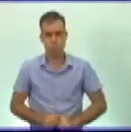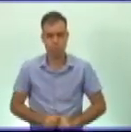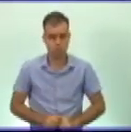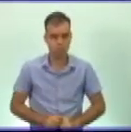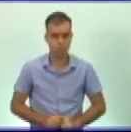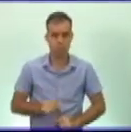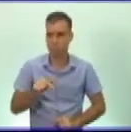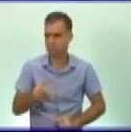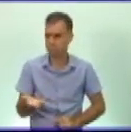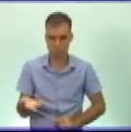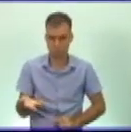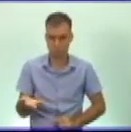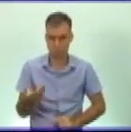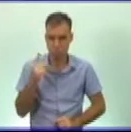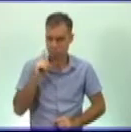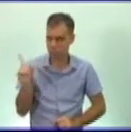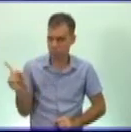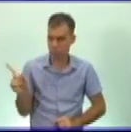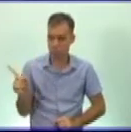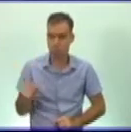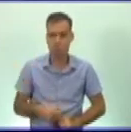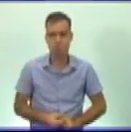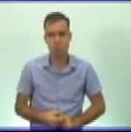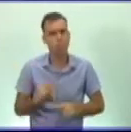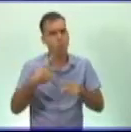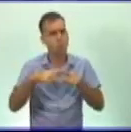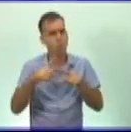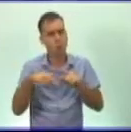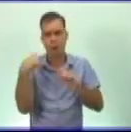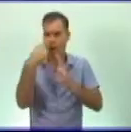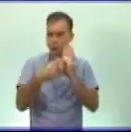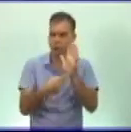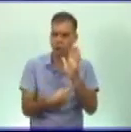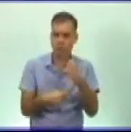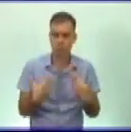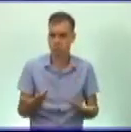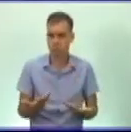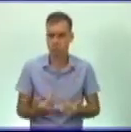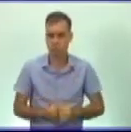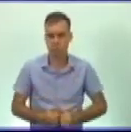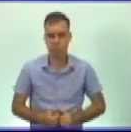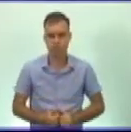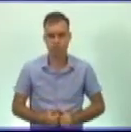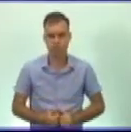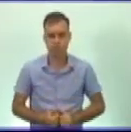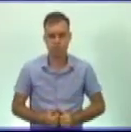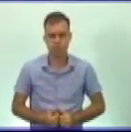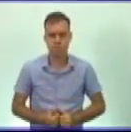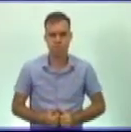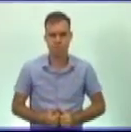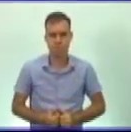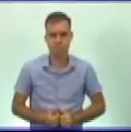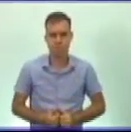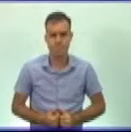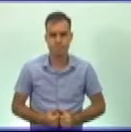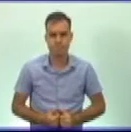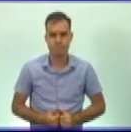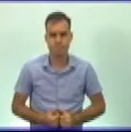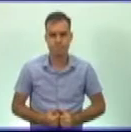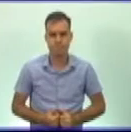Ahora ya tenemos el cilindro, pero vamos a seguir viendo el resto de sus elementos. Vamos a desarrollar, como decimos, ¿verdad?, el